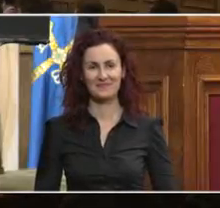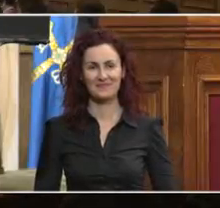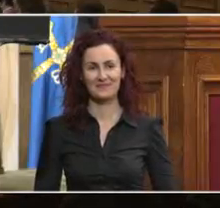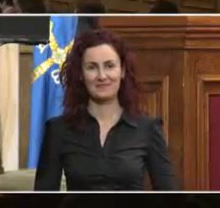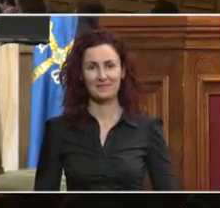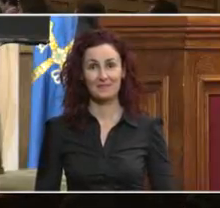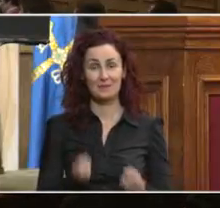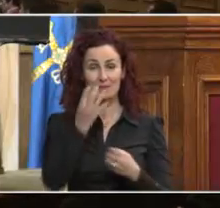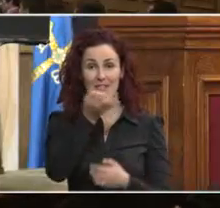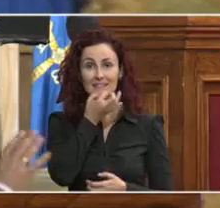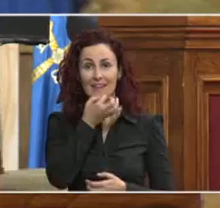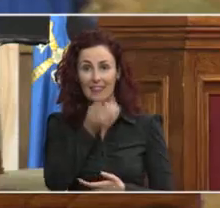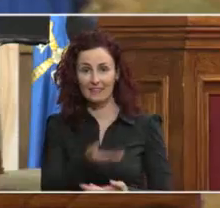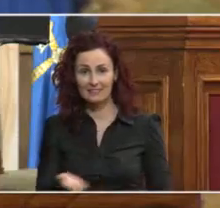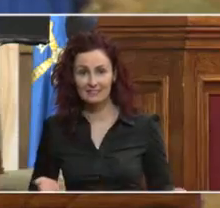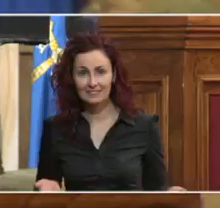Buenas tardes,